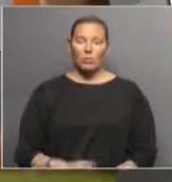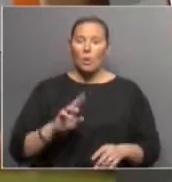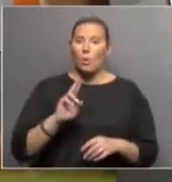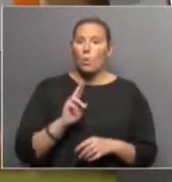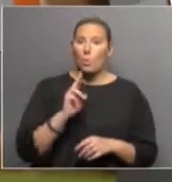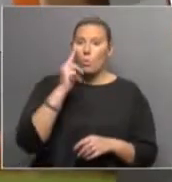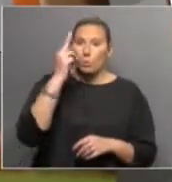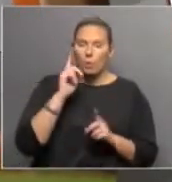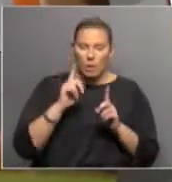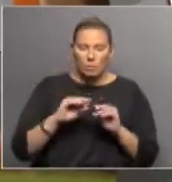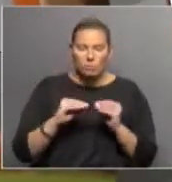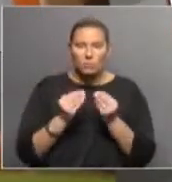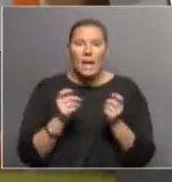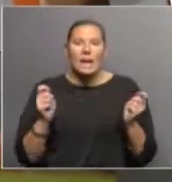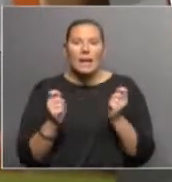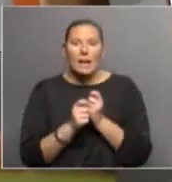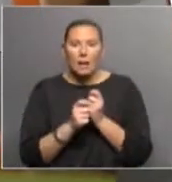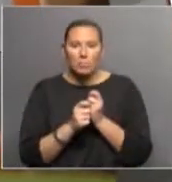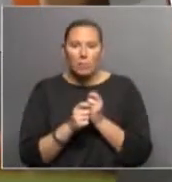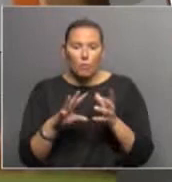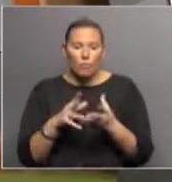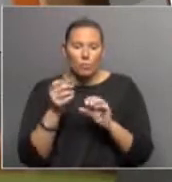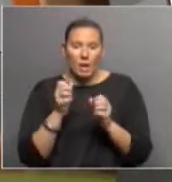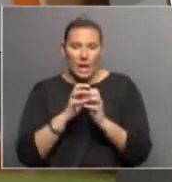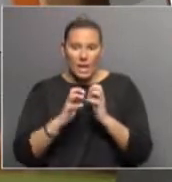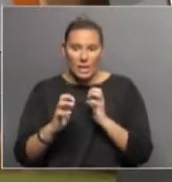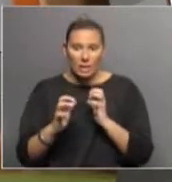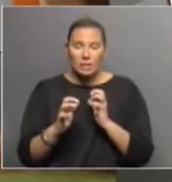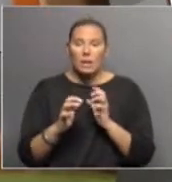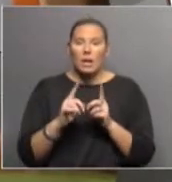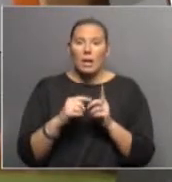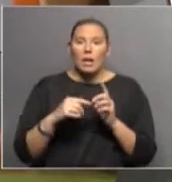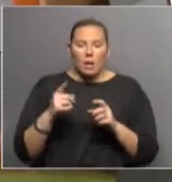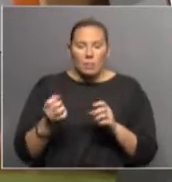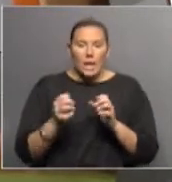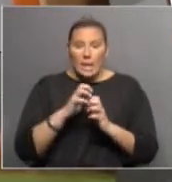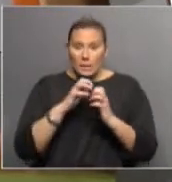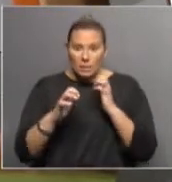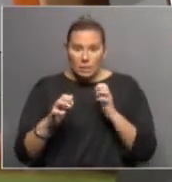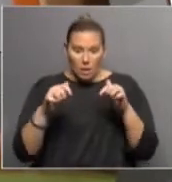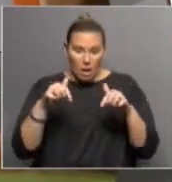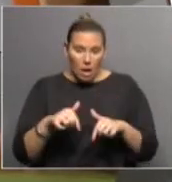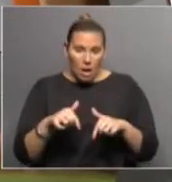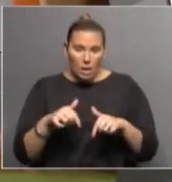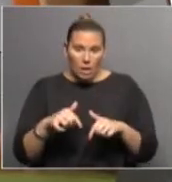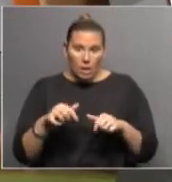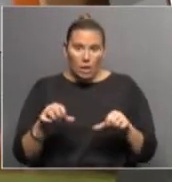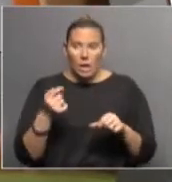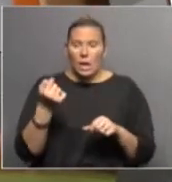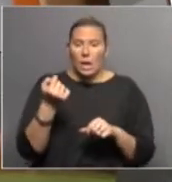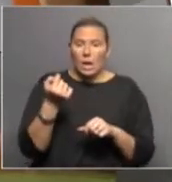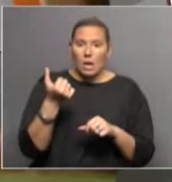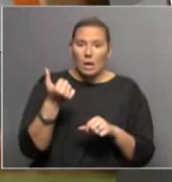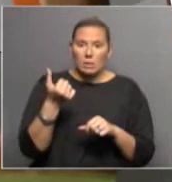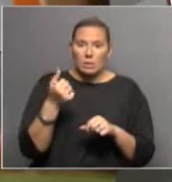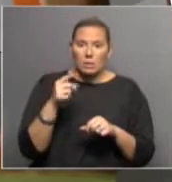Uruguay debe completar su cambio de matriz energética. Si bien la generación de electricidad en nuestro país se hace casi completamente